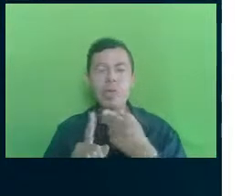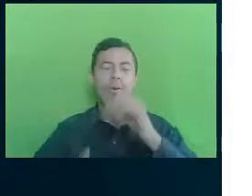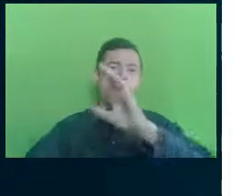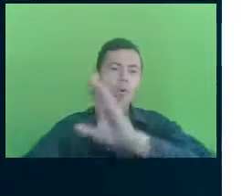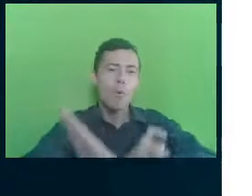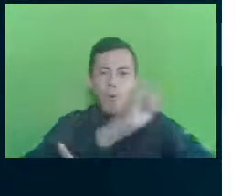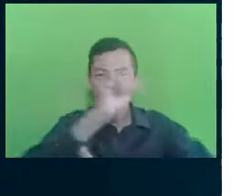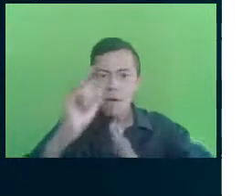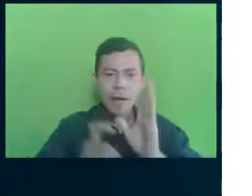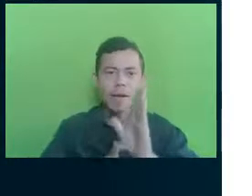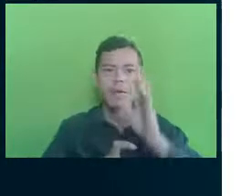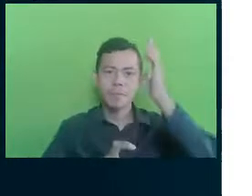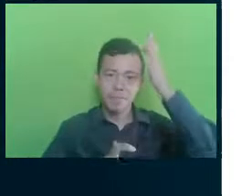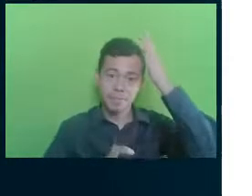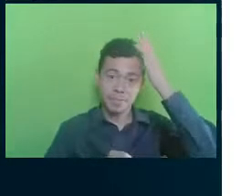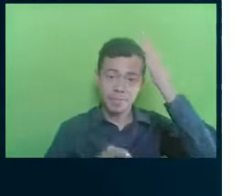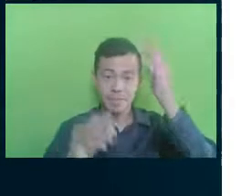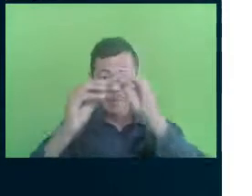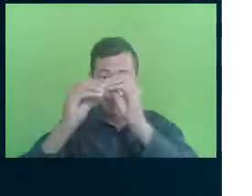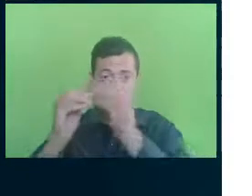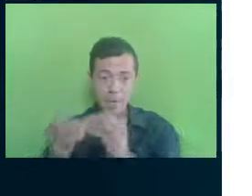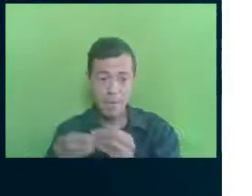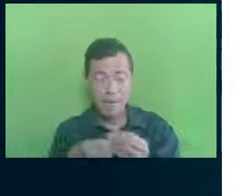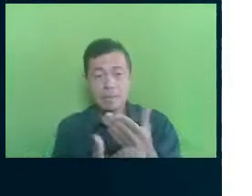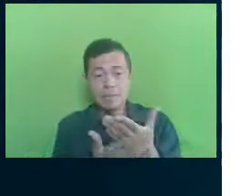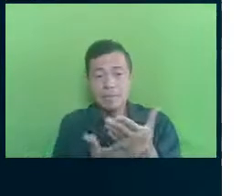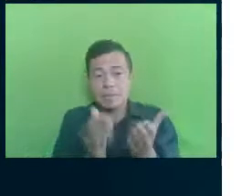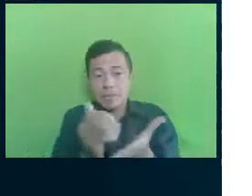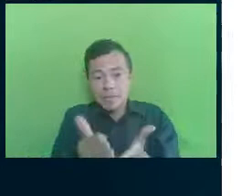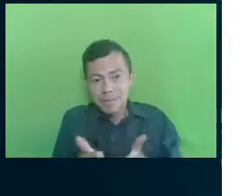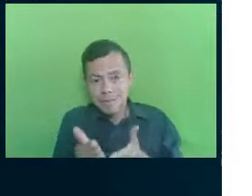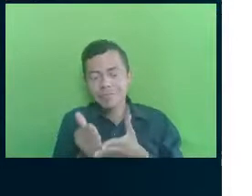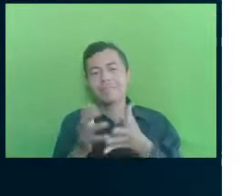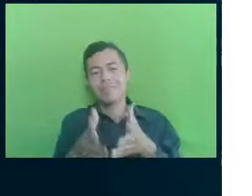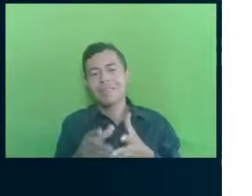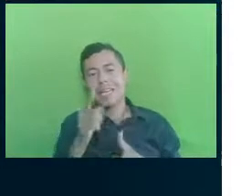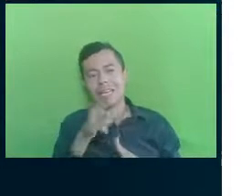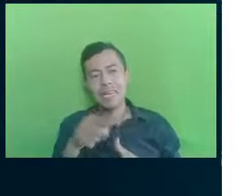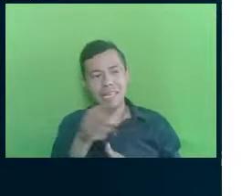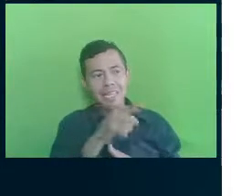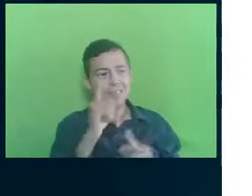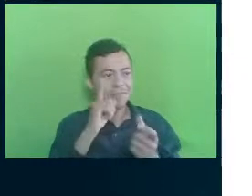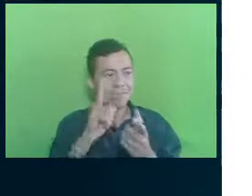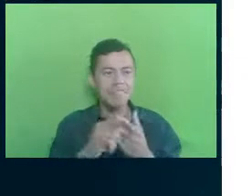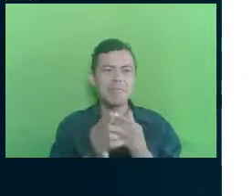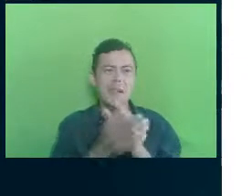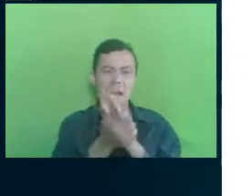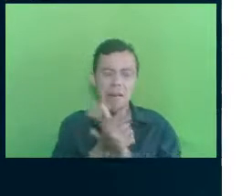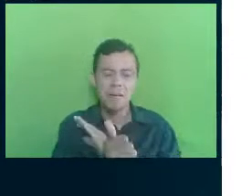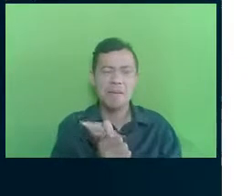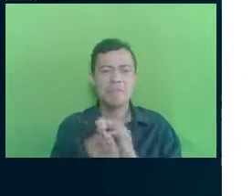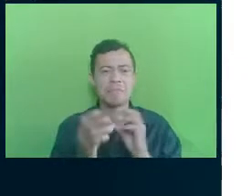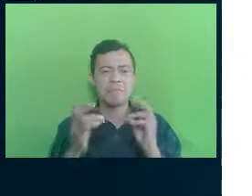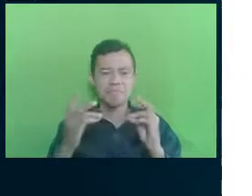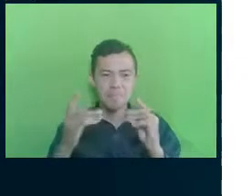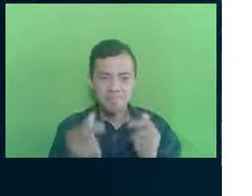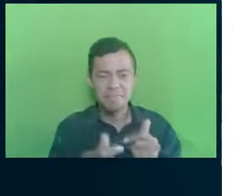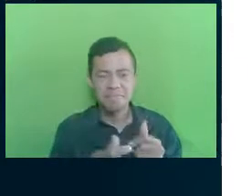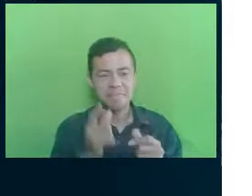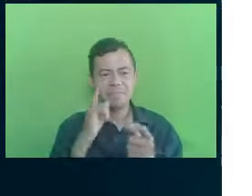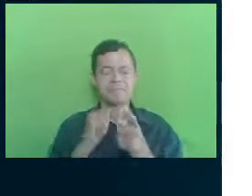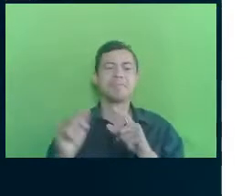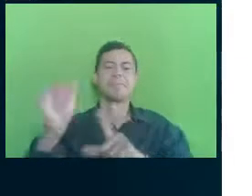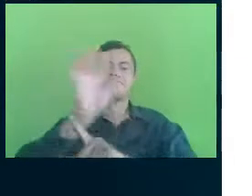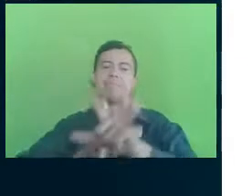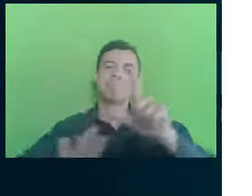llama TPUs, Tensor Processing Units, que permiten evidentemente que la inteligencia artificial sea mucho más ágil, mucho más veloz, procesar videos que